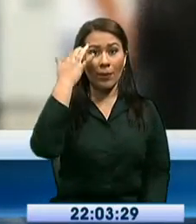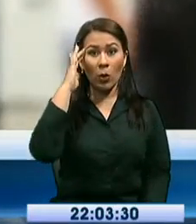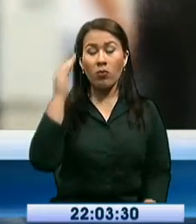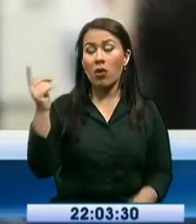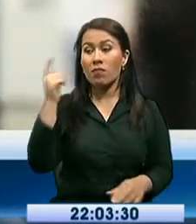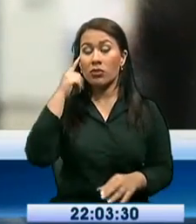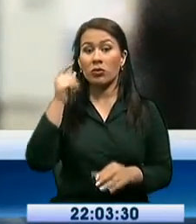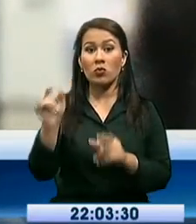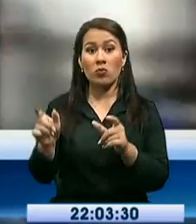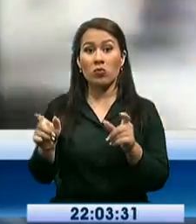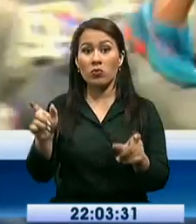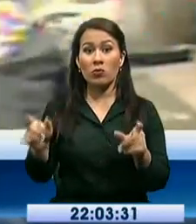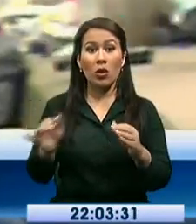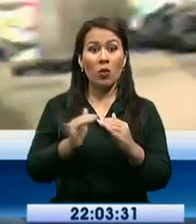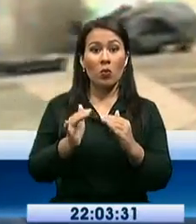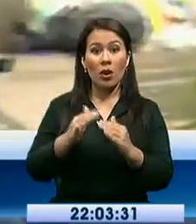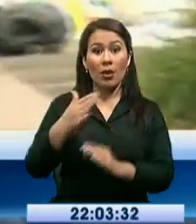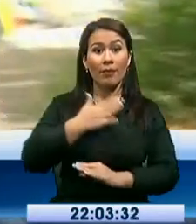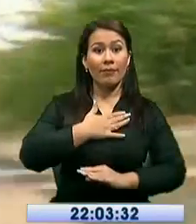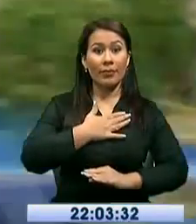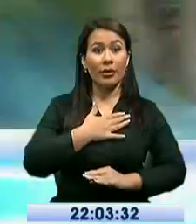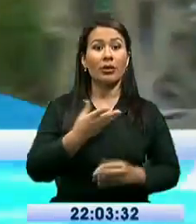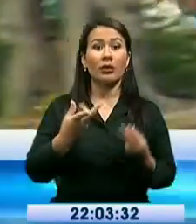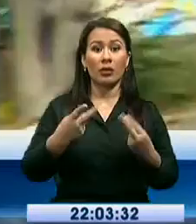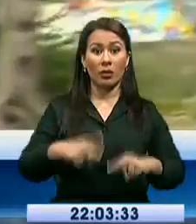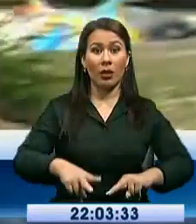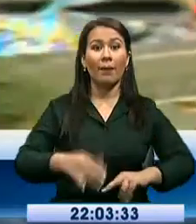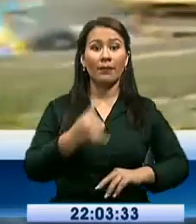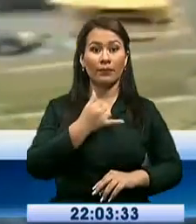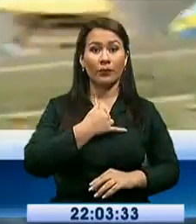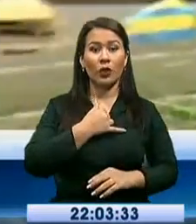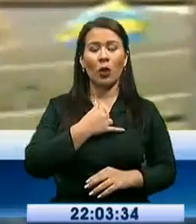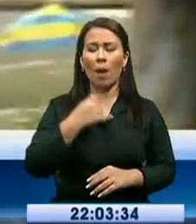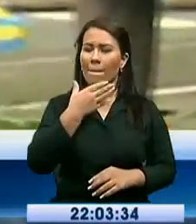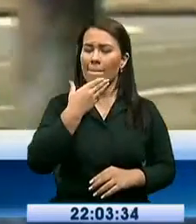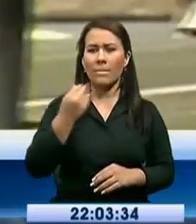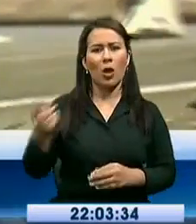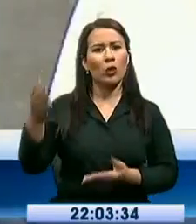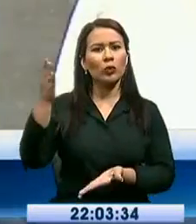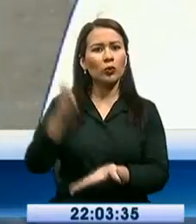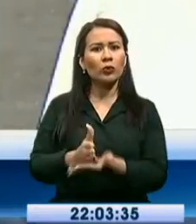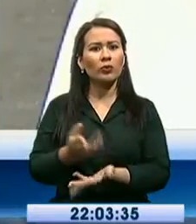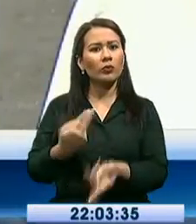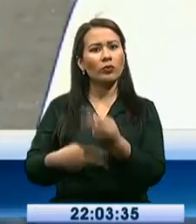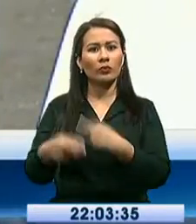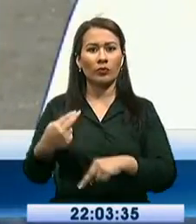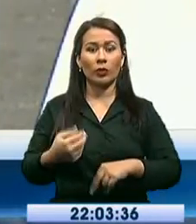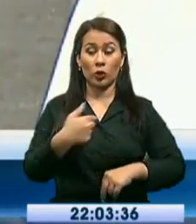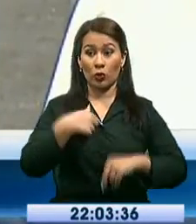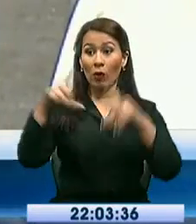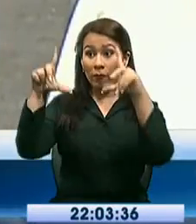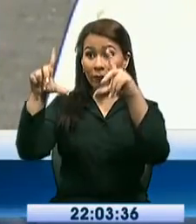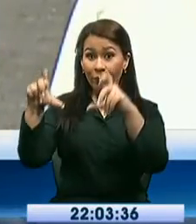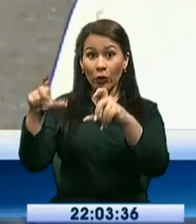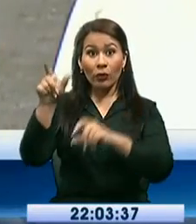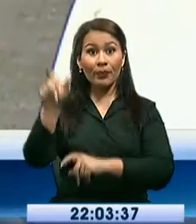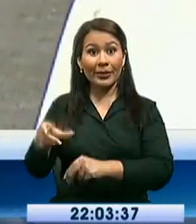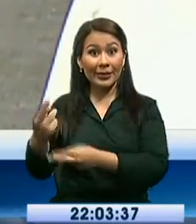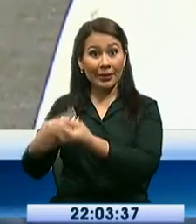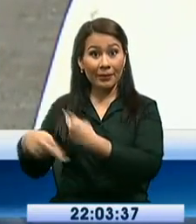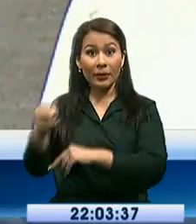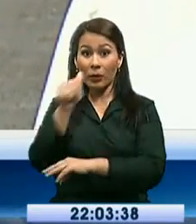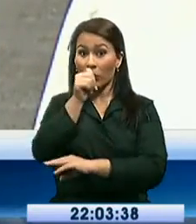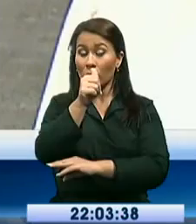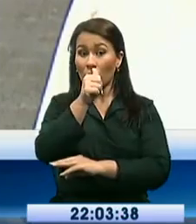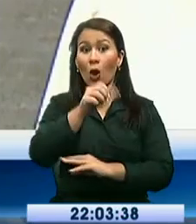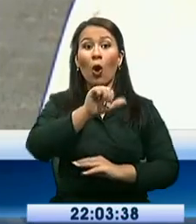las amenazas recibidas, decidió actuar y poner fin al desarrollo de esta actividad. Le tomamos una foto, otro joven